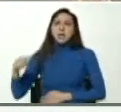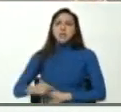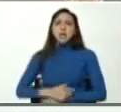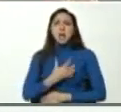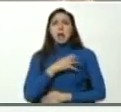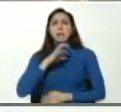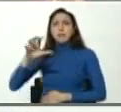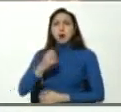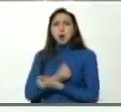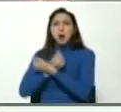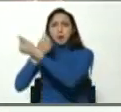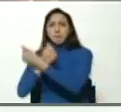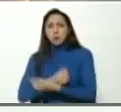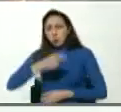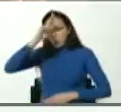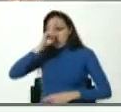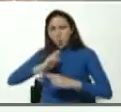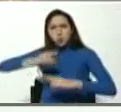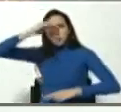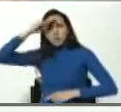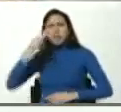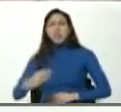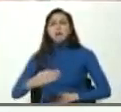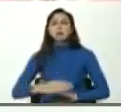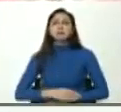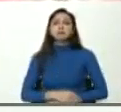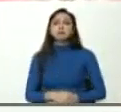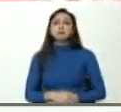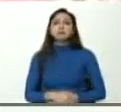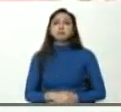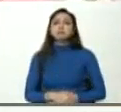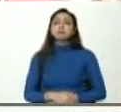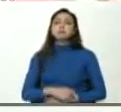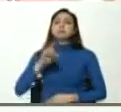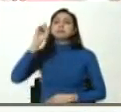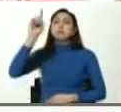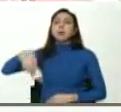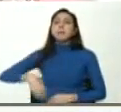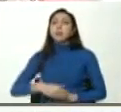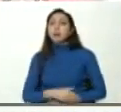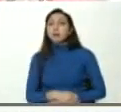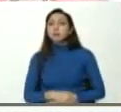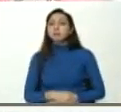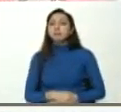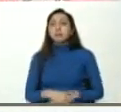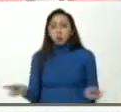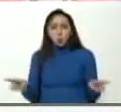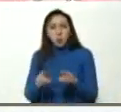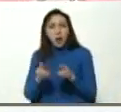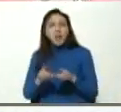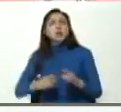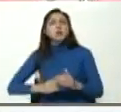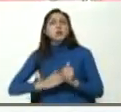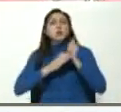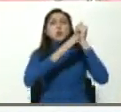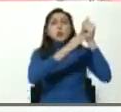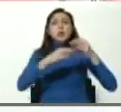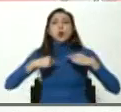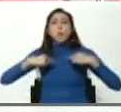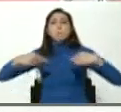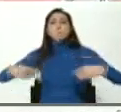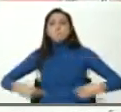su honor militar si no también como líder humano